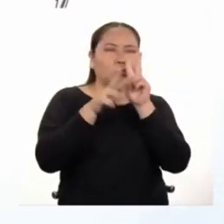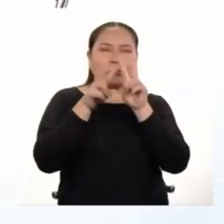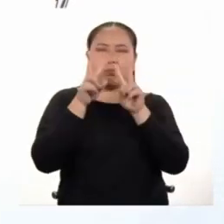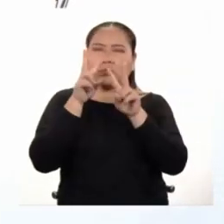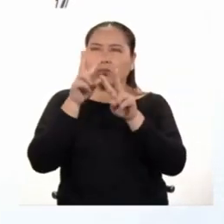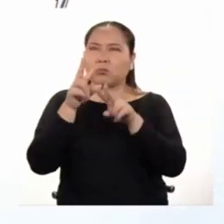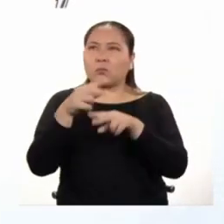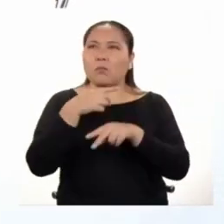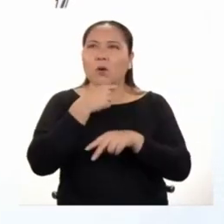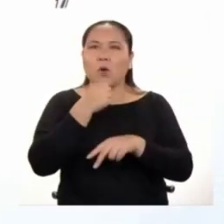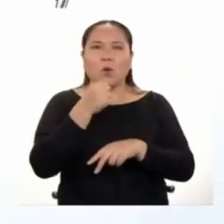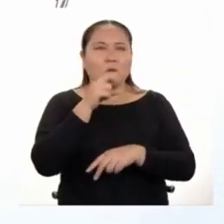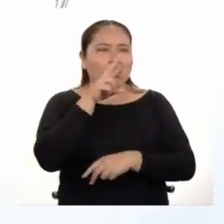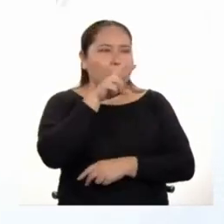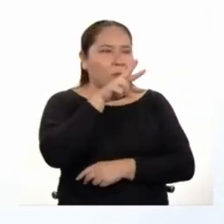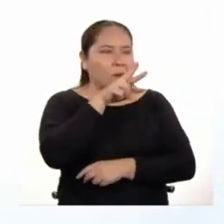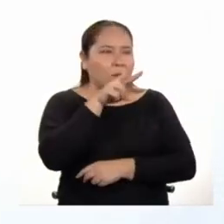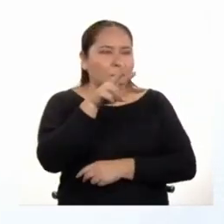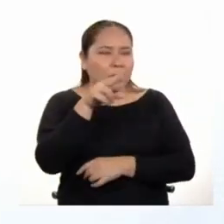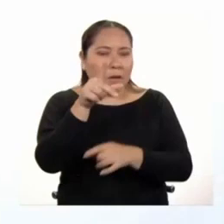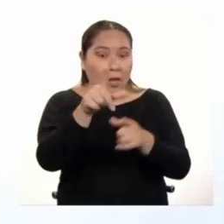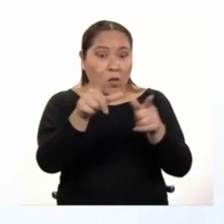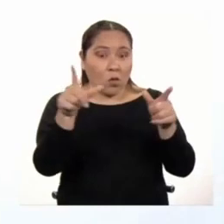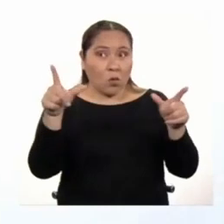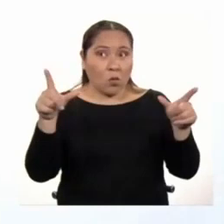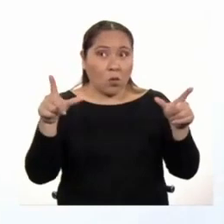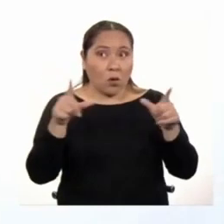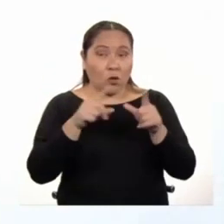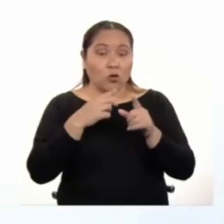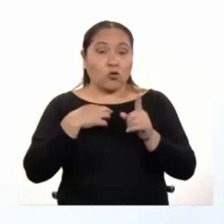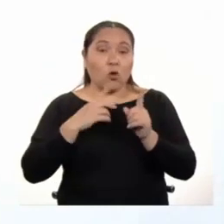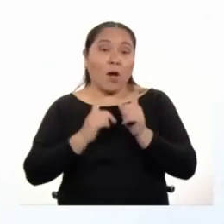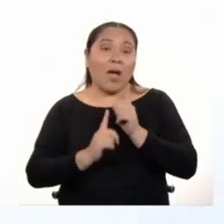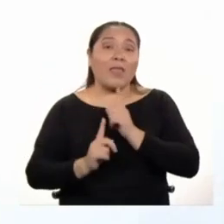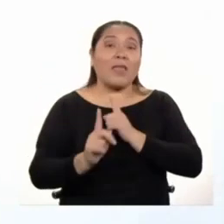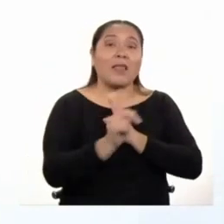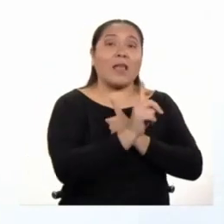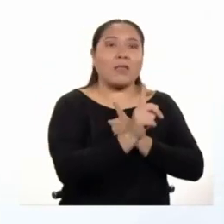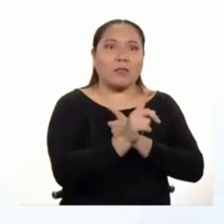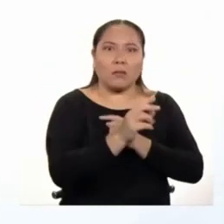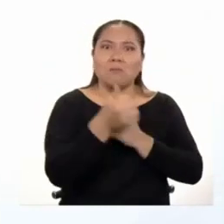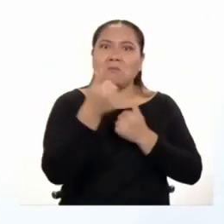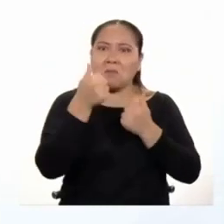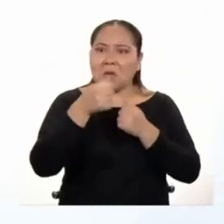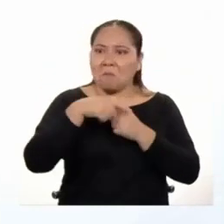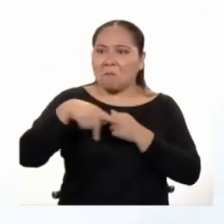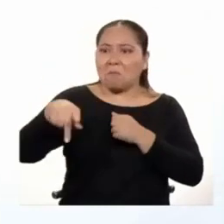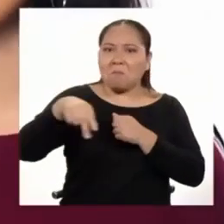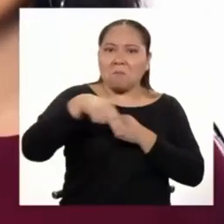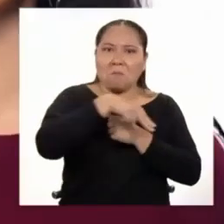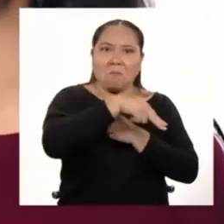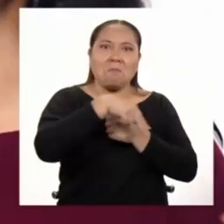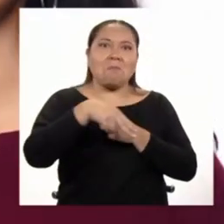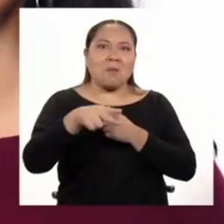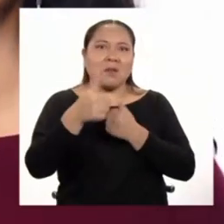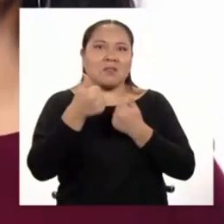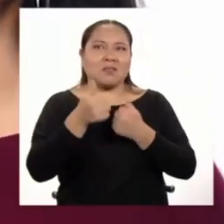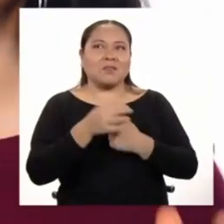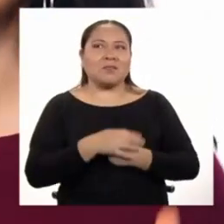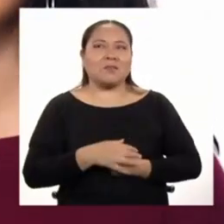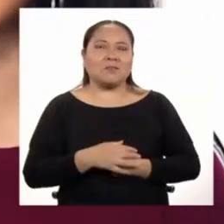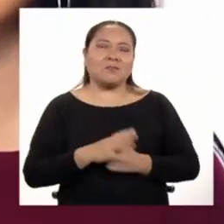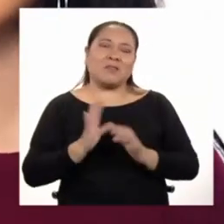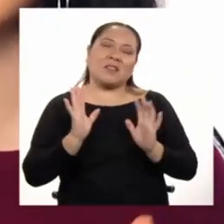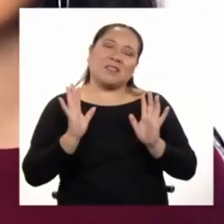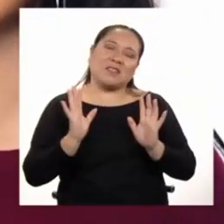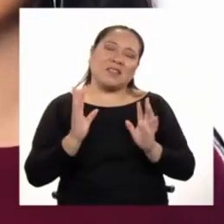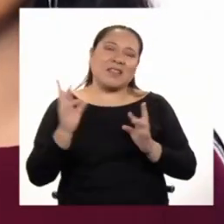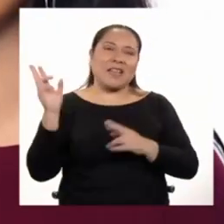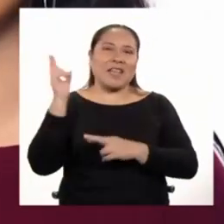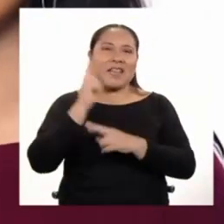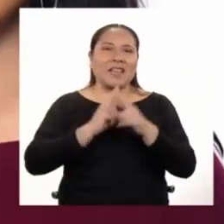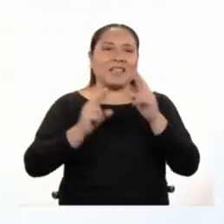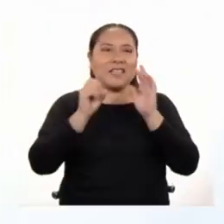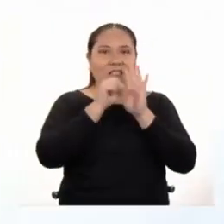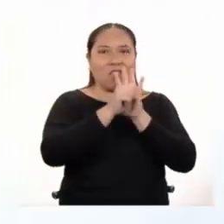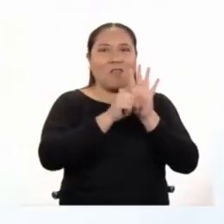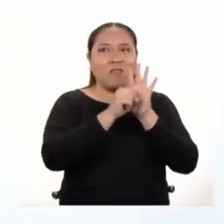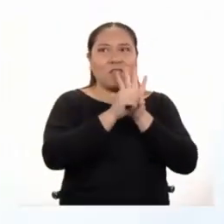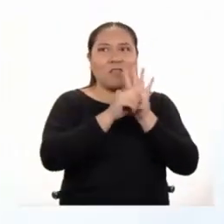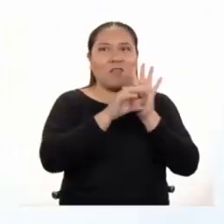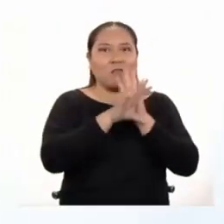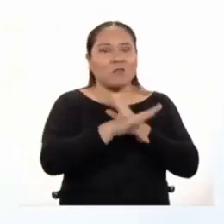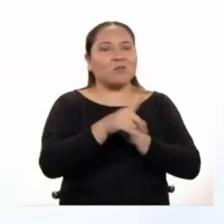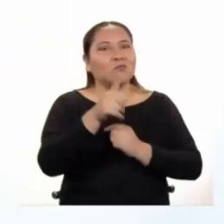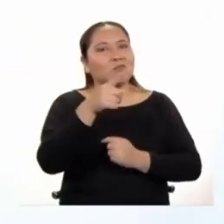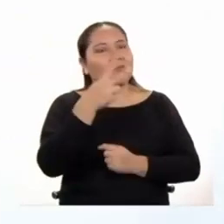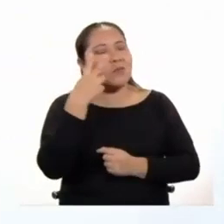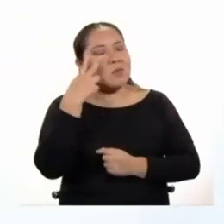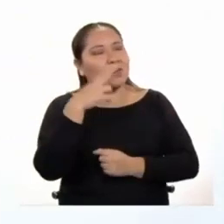gusta chequear bien la cancha, juego de volante y doy buenos pasos, ¿ah? Pero bueno, volviendo al video, me ha